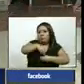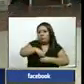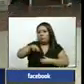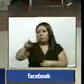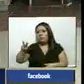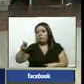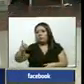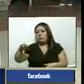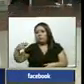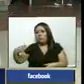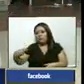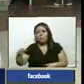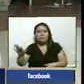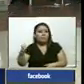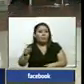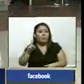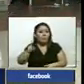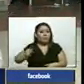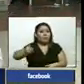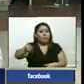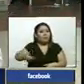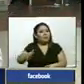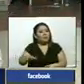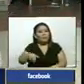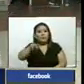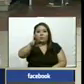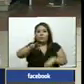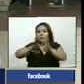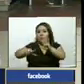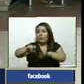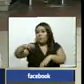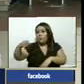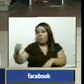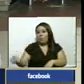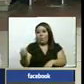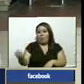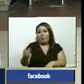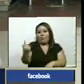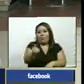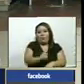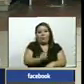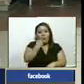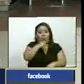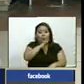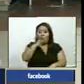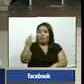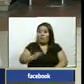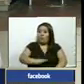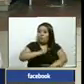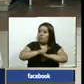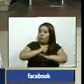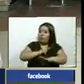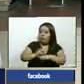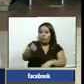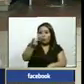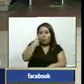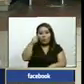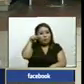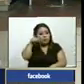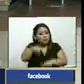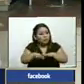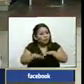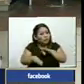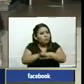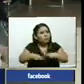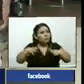VIH. Y se estima que anualmente se dan más de 38 mil casos nuevos, por lo que la prevención y la protección serán fundamentales para la